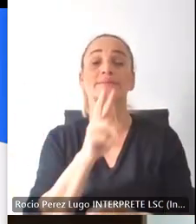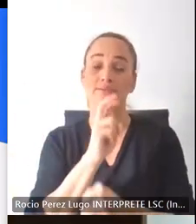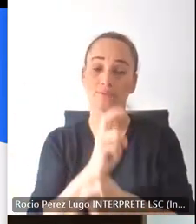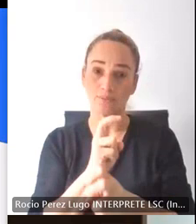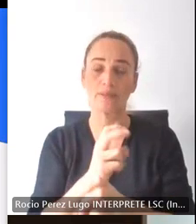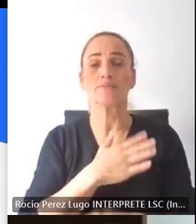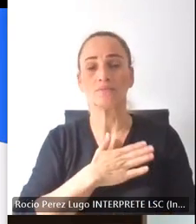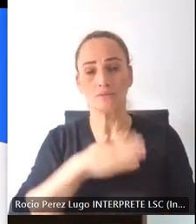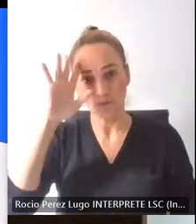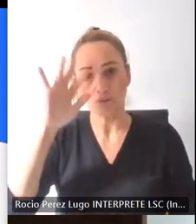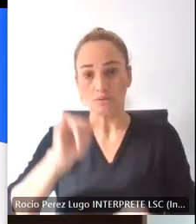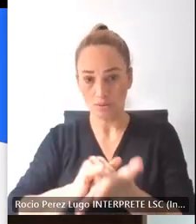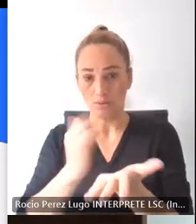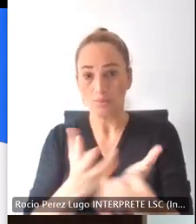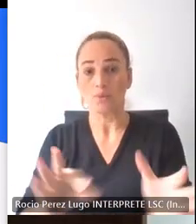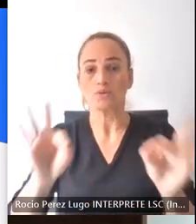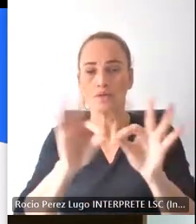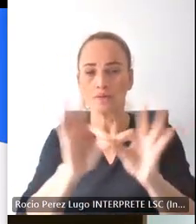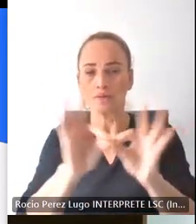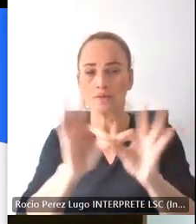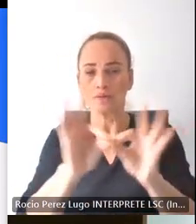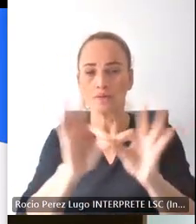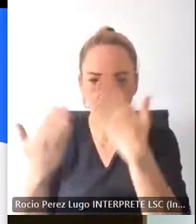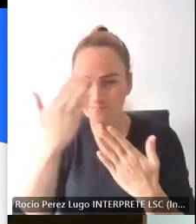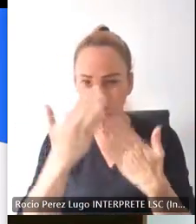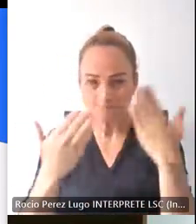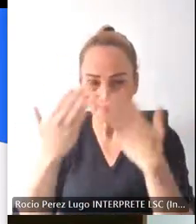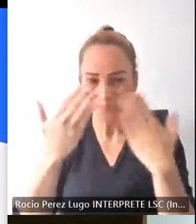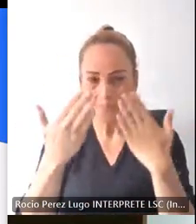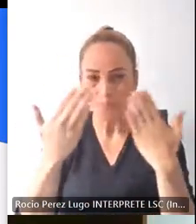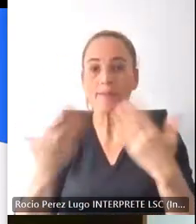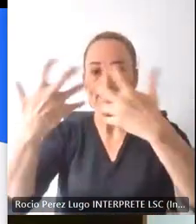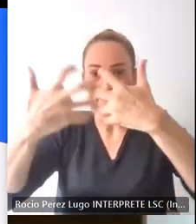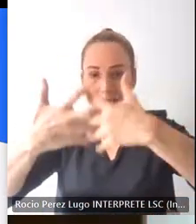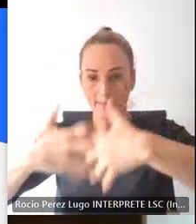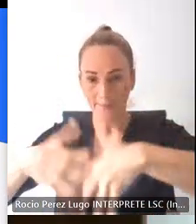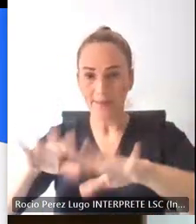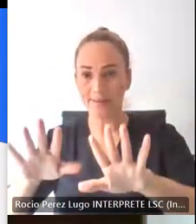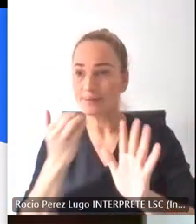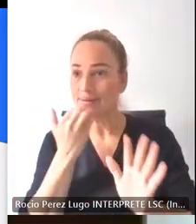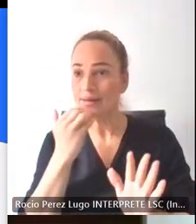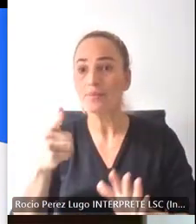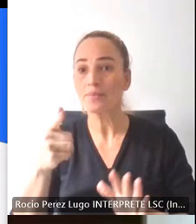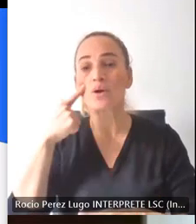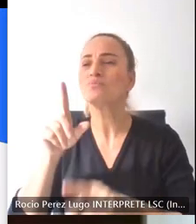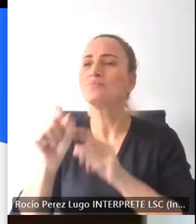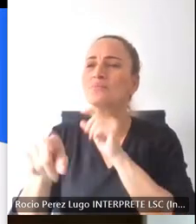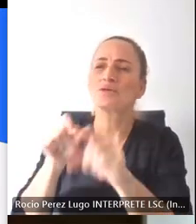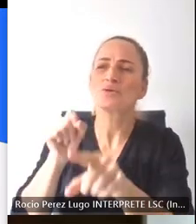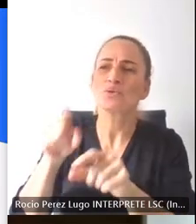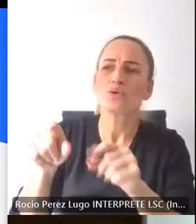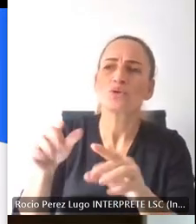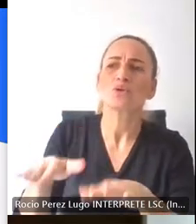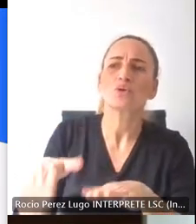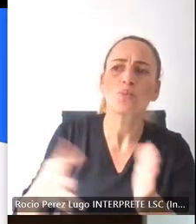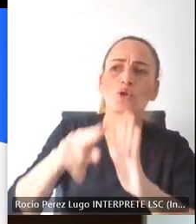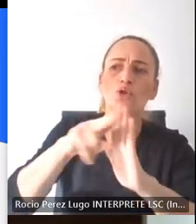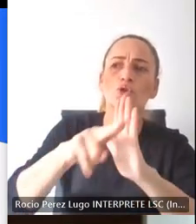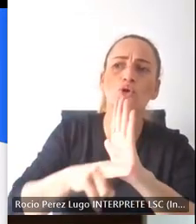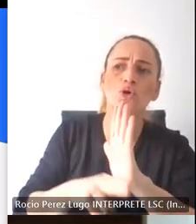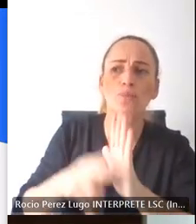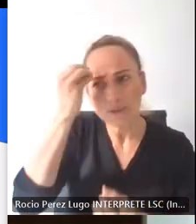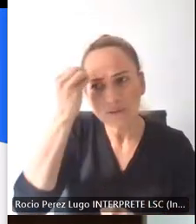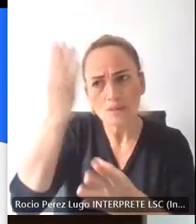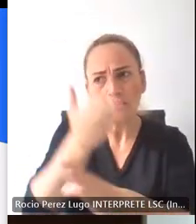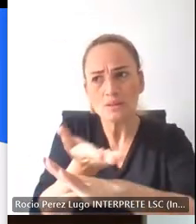Yo pienso que lo principal es poder verificar con la empresa que ustedes por lo menos le puedan preguntar, bueno, bajo cuál norma se